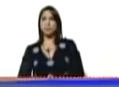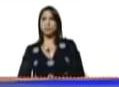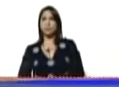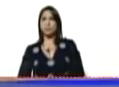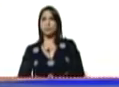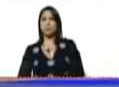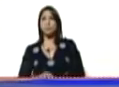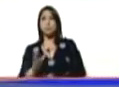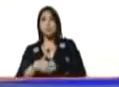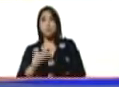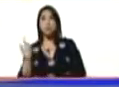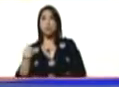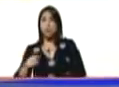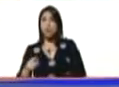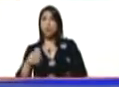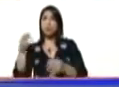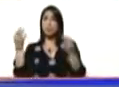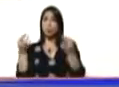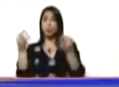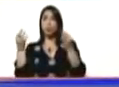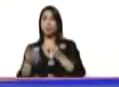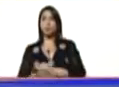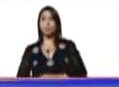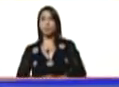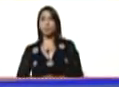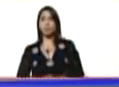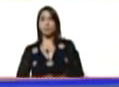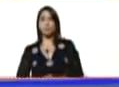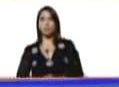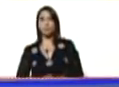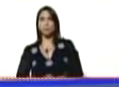y lo puede tener con seguridad